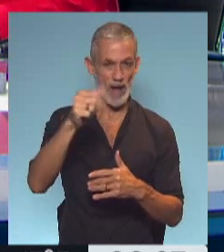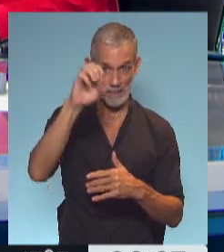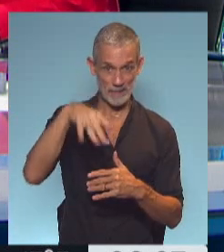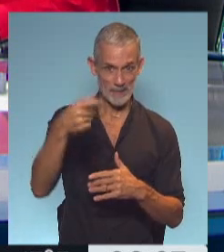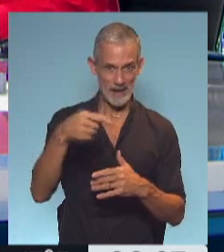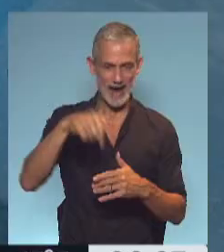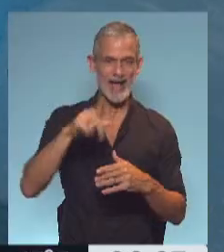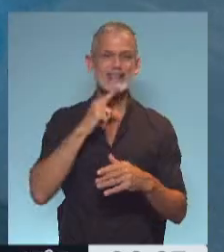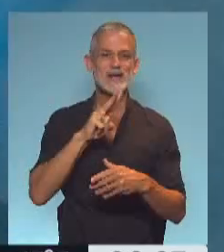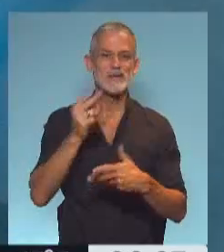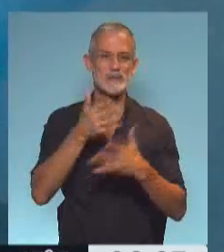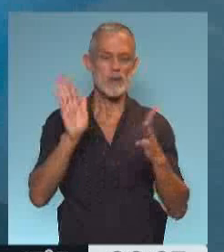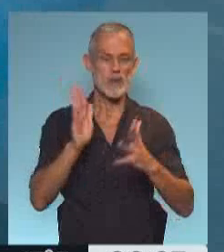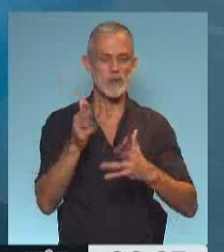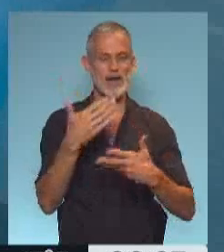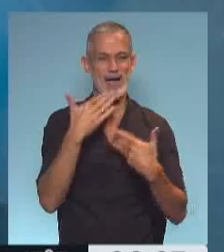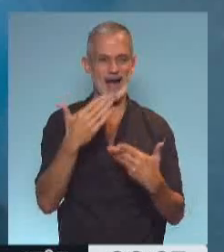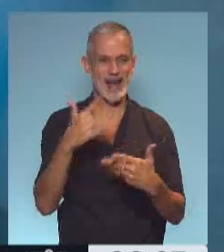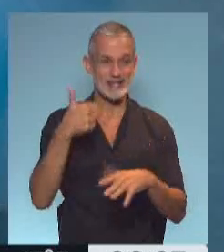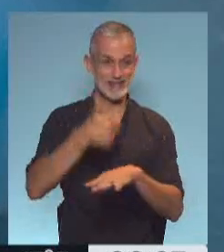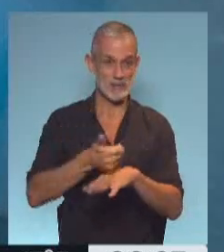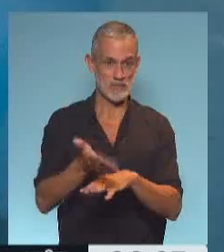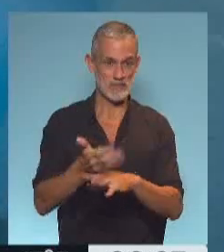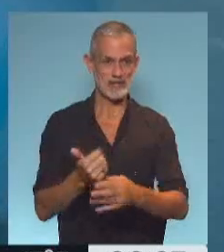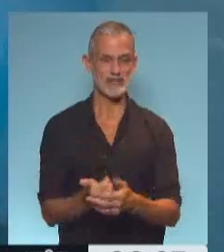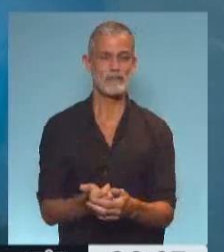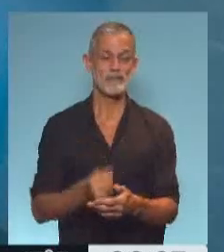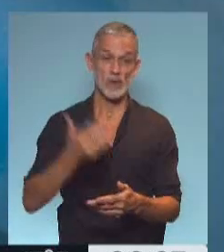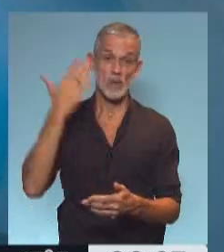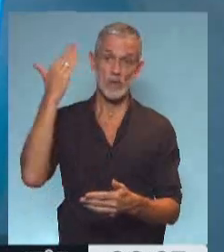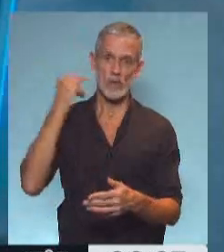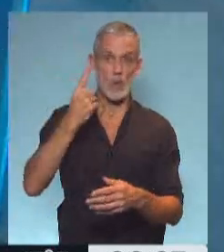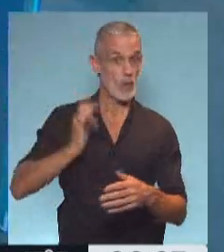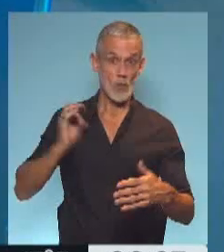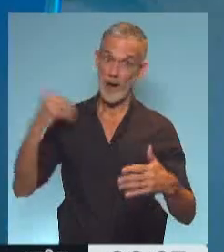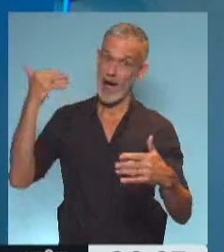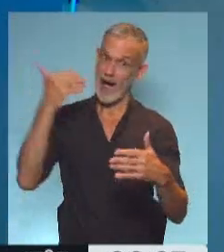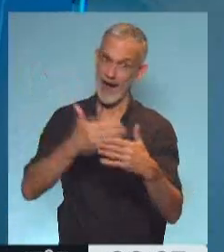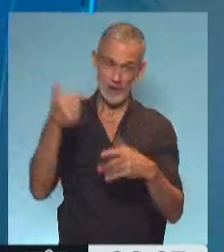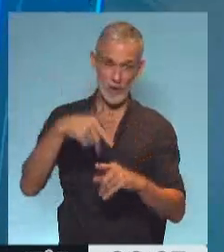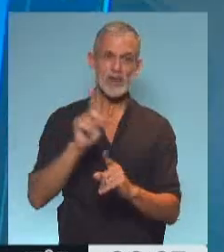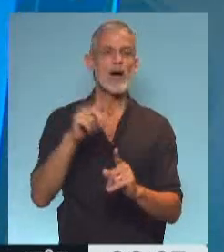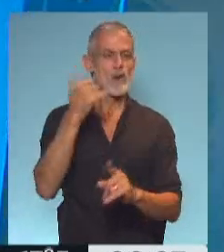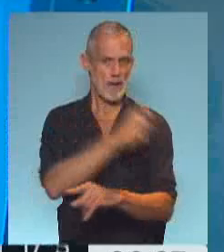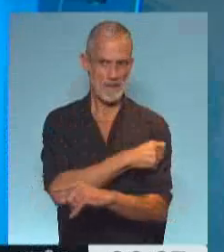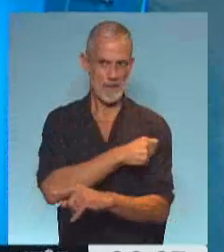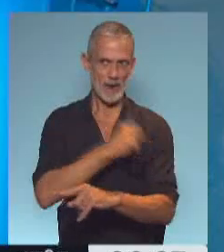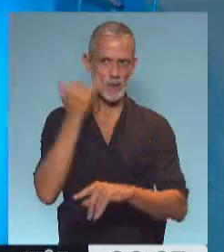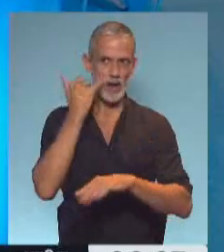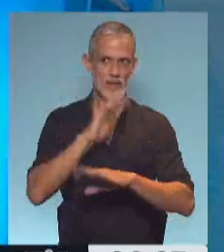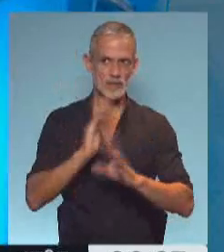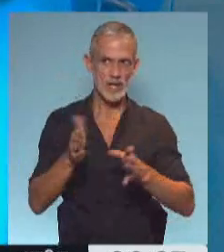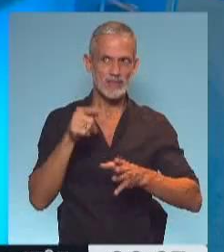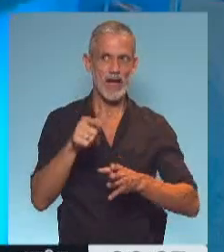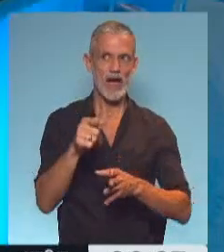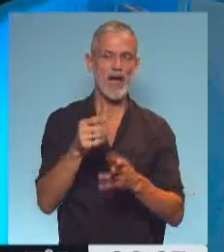aquí en la televisión pública. Doc, gracias. Que no lo hiciste nunca eso. Hace un año que no venía. Pero porque estás vacunado, estás un poco Ahora, más tranquilo. sí, porque creo